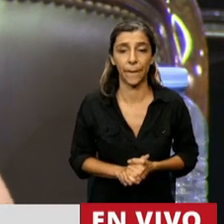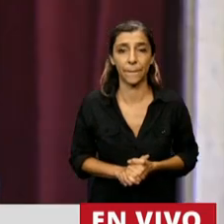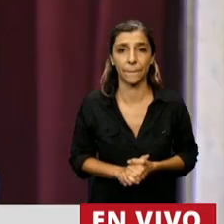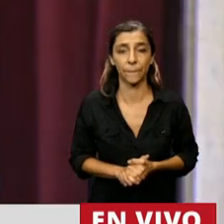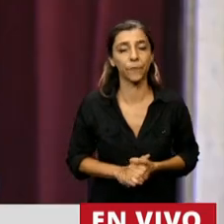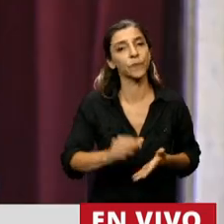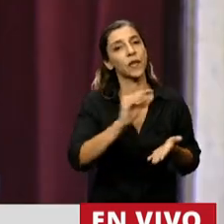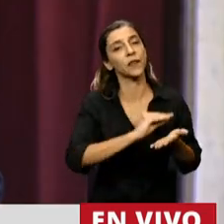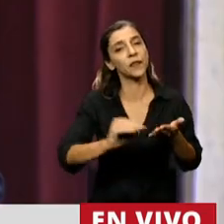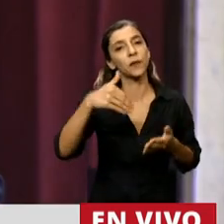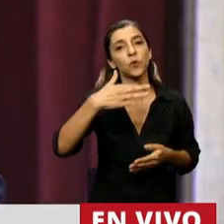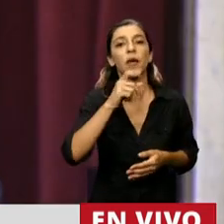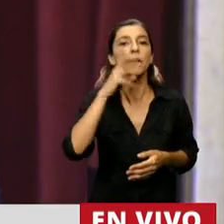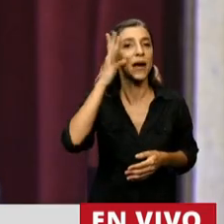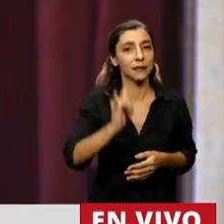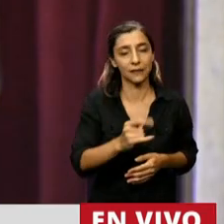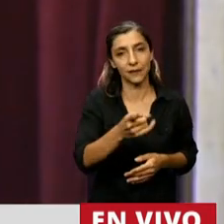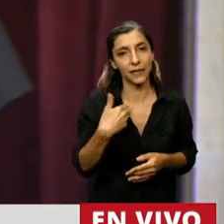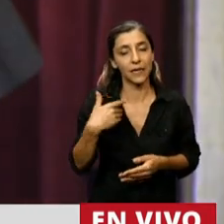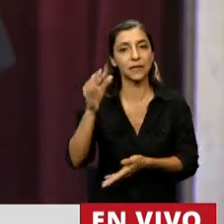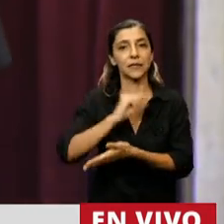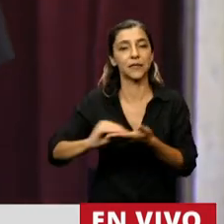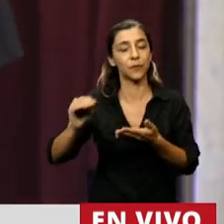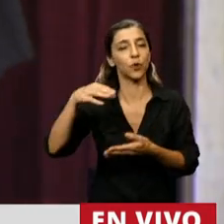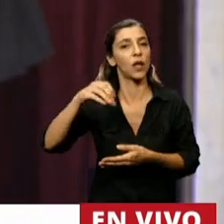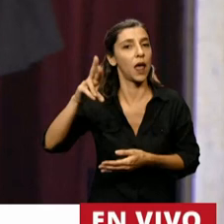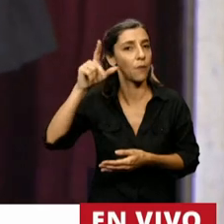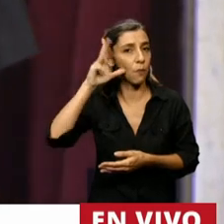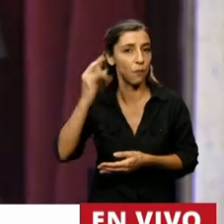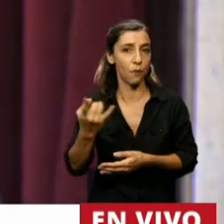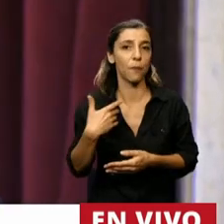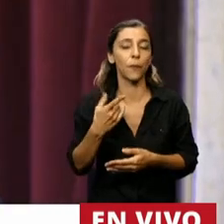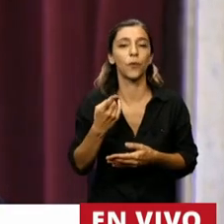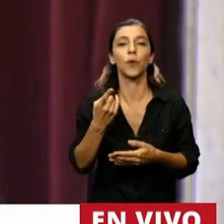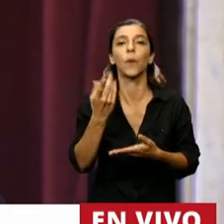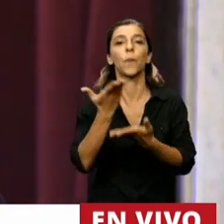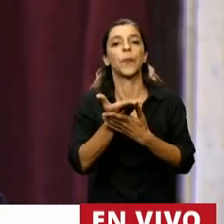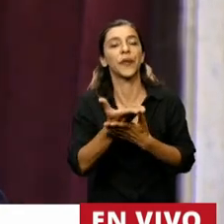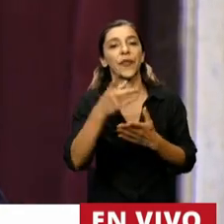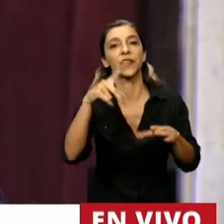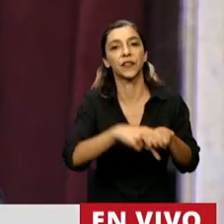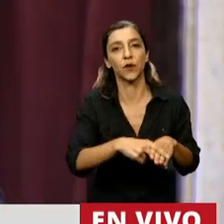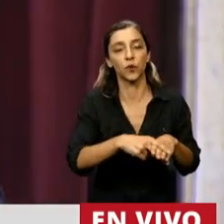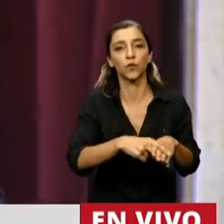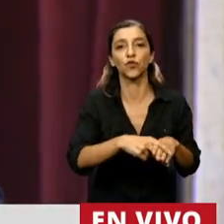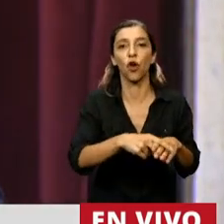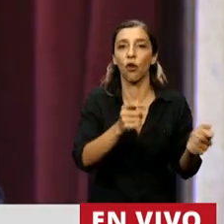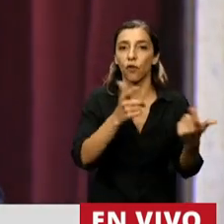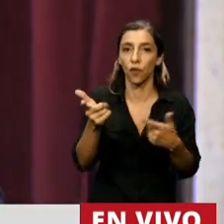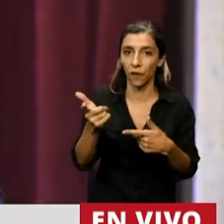Señora diputada Martínez, la diputada Cecilia Moró le solicita una interrupción. ¿La concede o no?